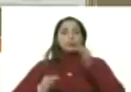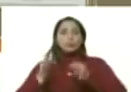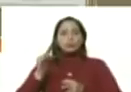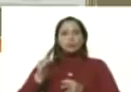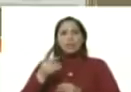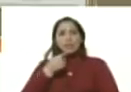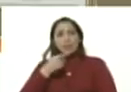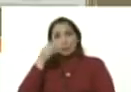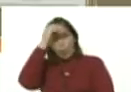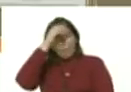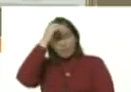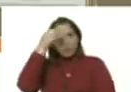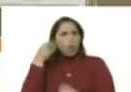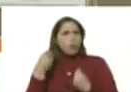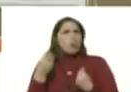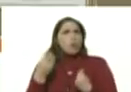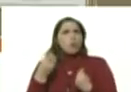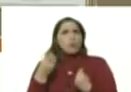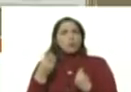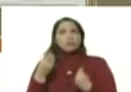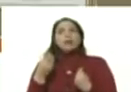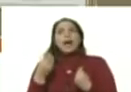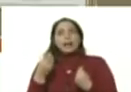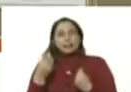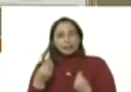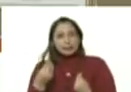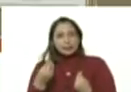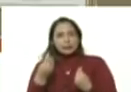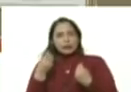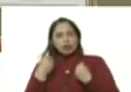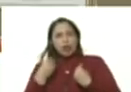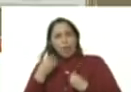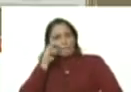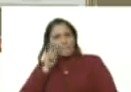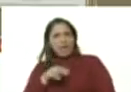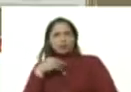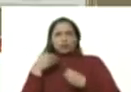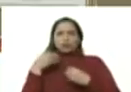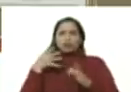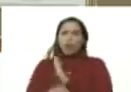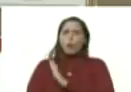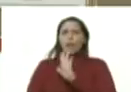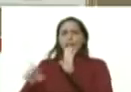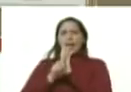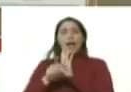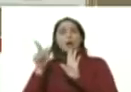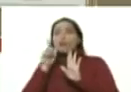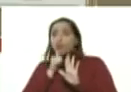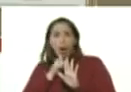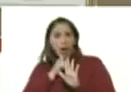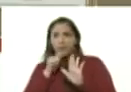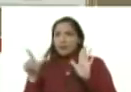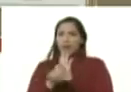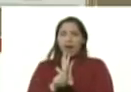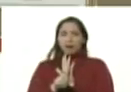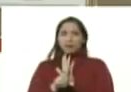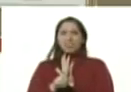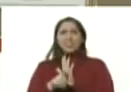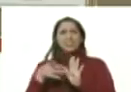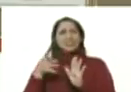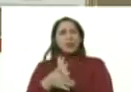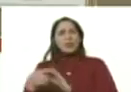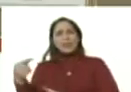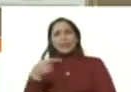opinión como un recurso de interpretación, por decirlo de alguna manera, sobre la legalidad o no y los efectos negativos de